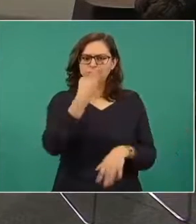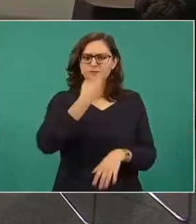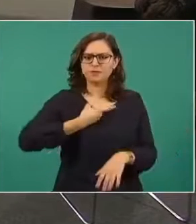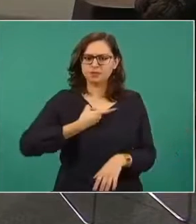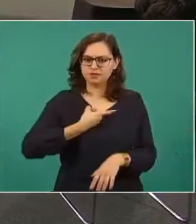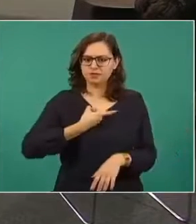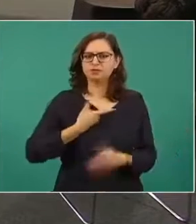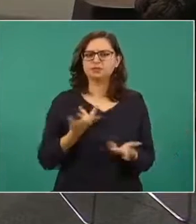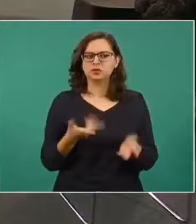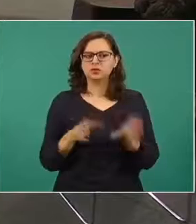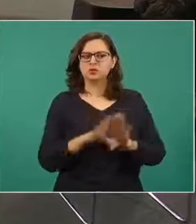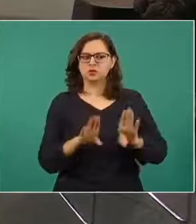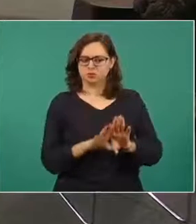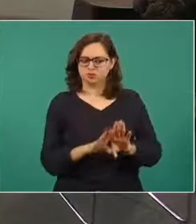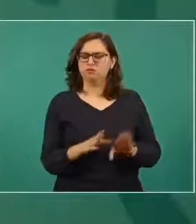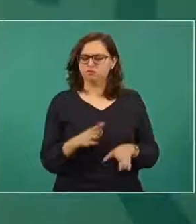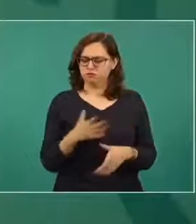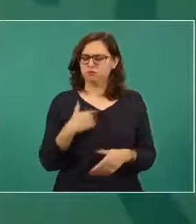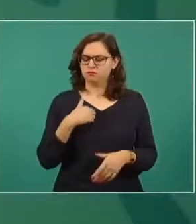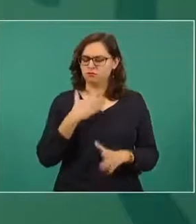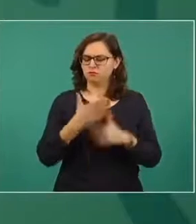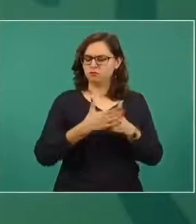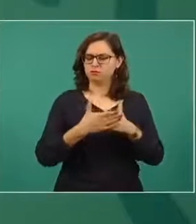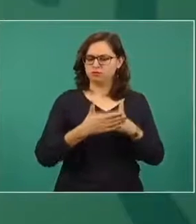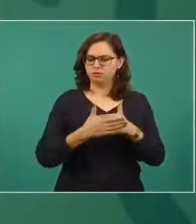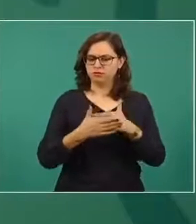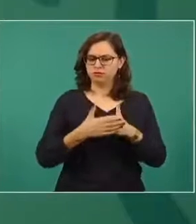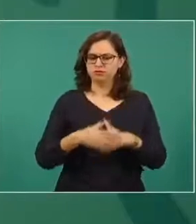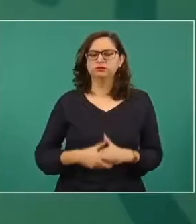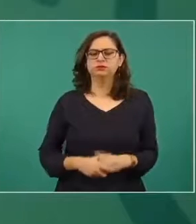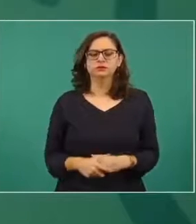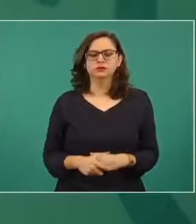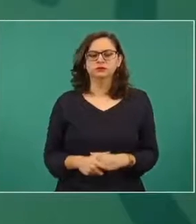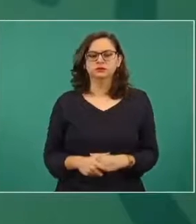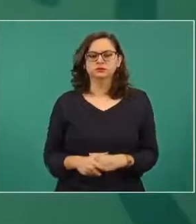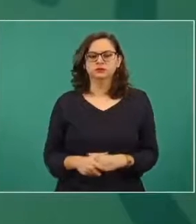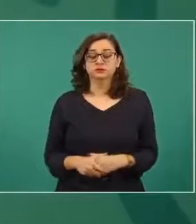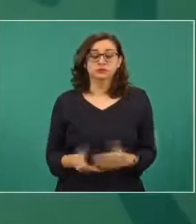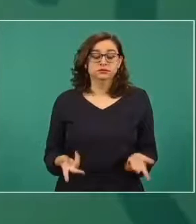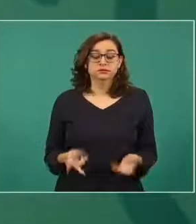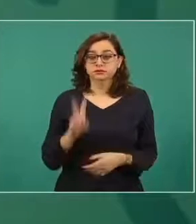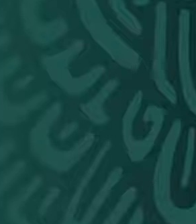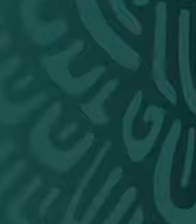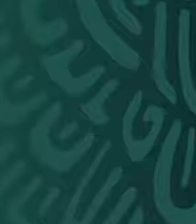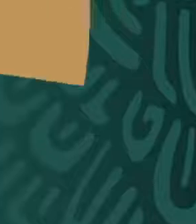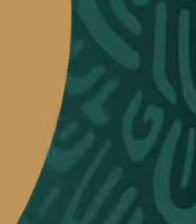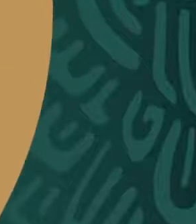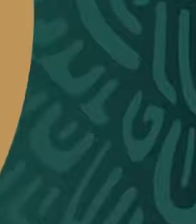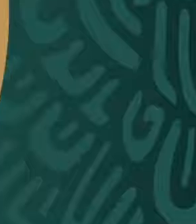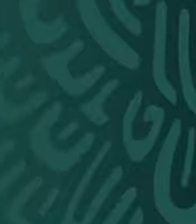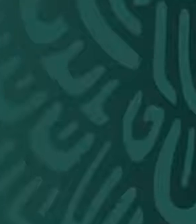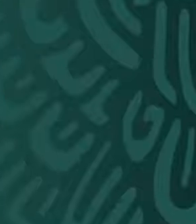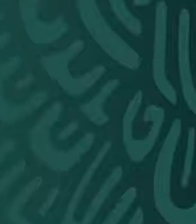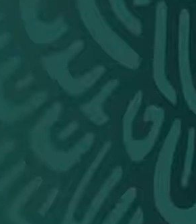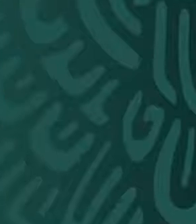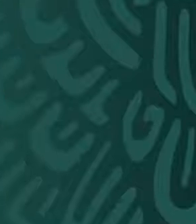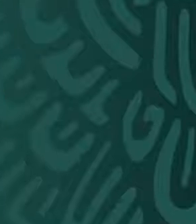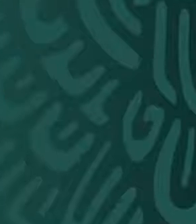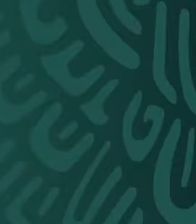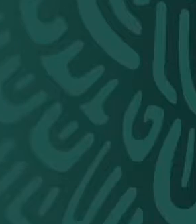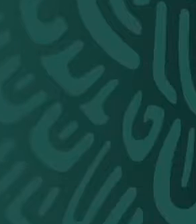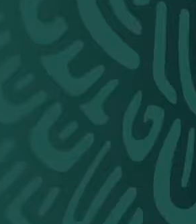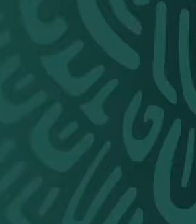más apoyo que en sexenios pasados, así como mayor incremento de becas para especialización en áreas